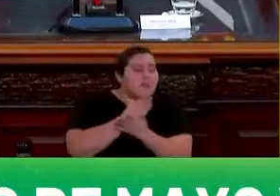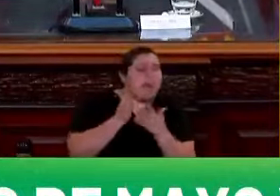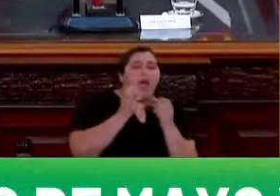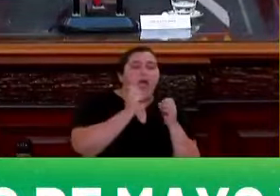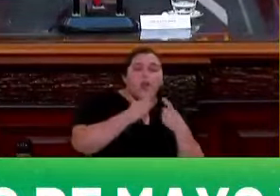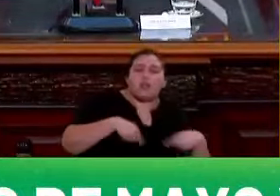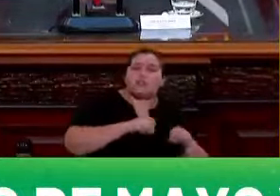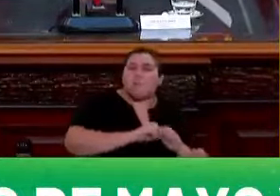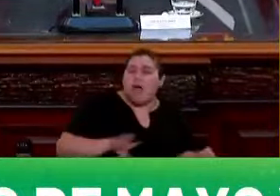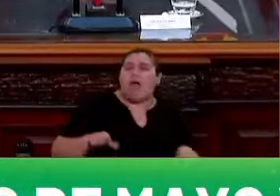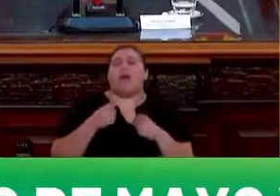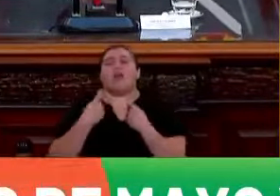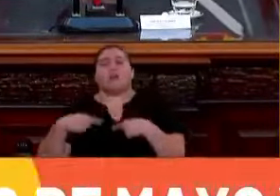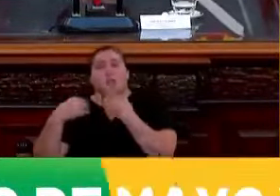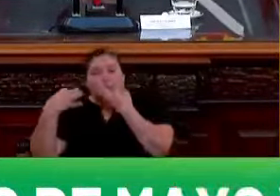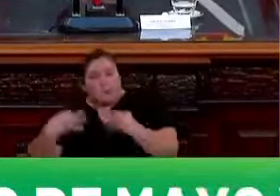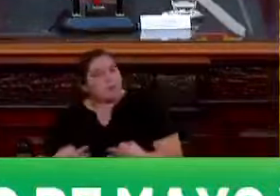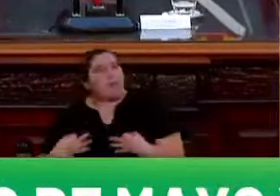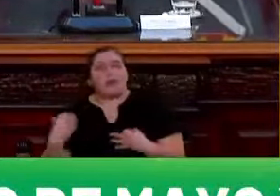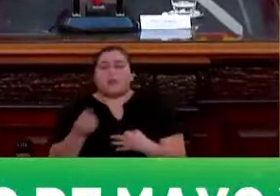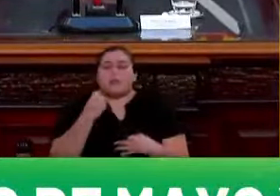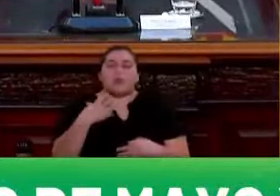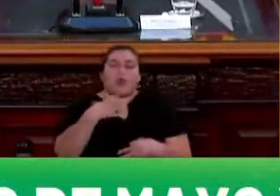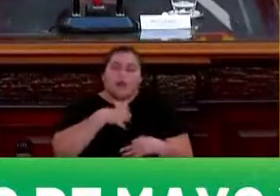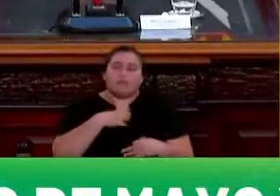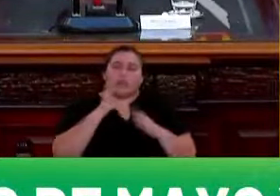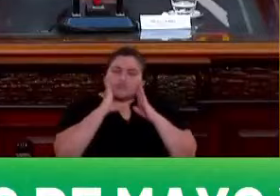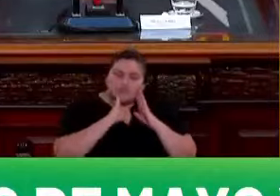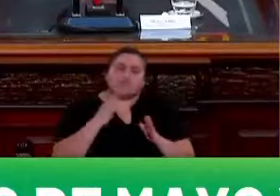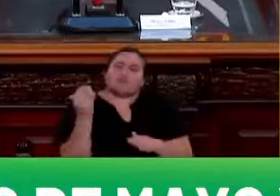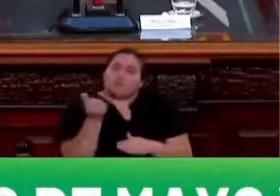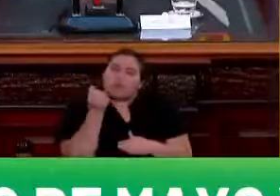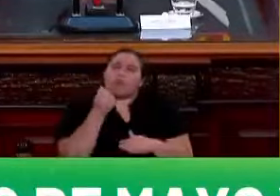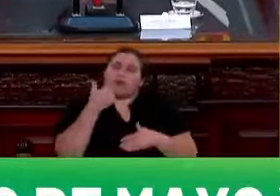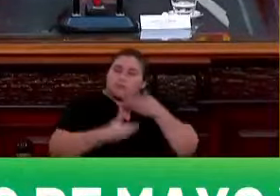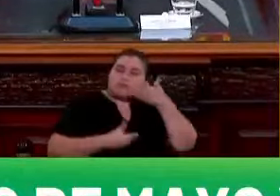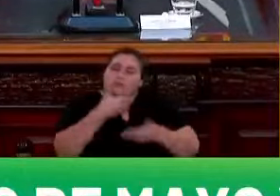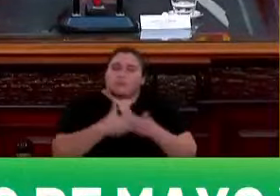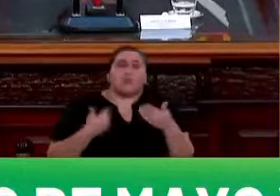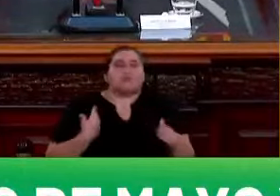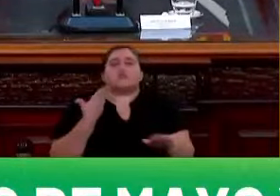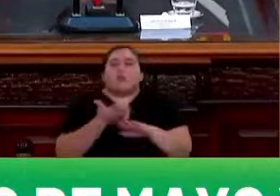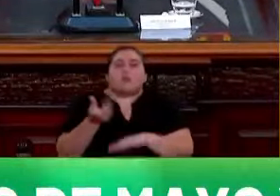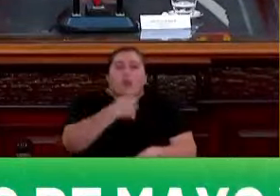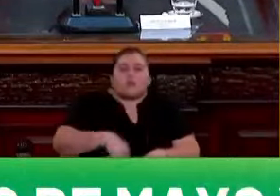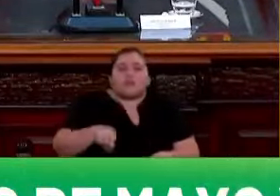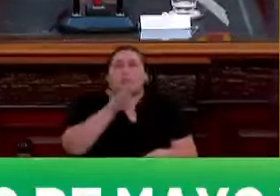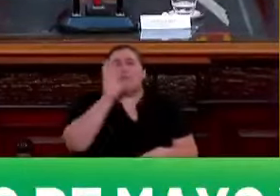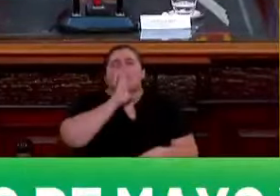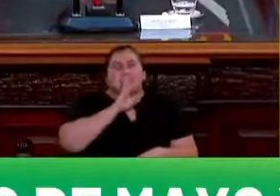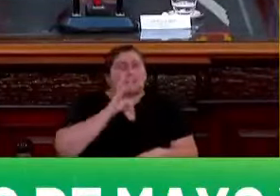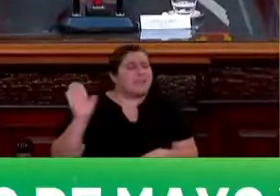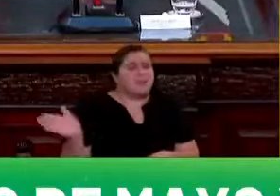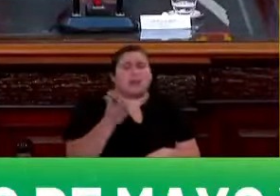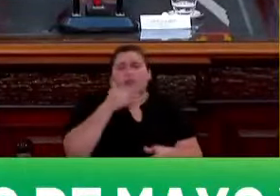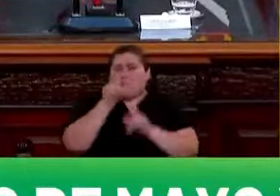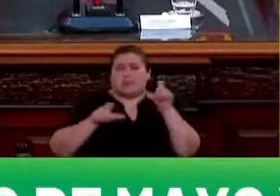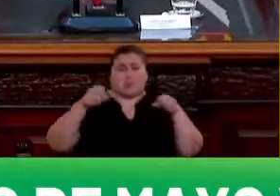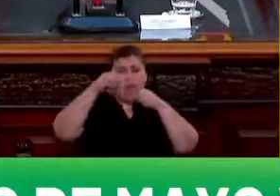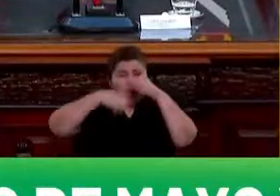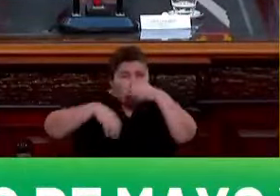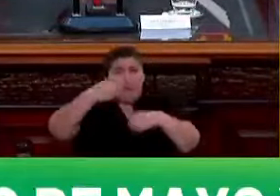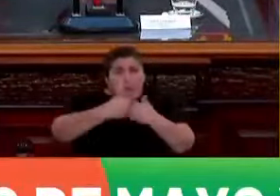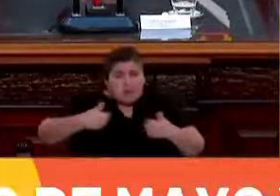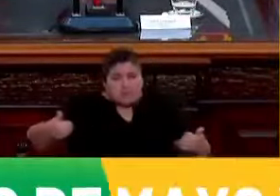ajuste, porque detrás del ajuste hay personas que sufren. Detrás del ajuste, lamentablemente, hay un montón de familias